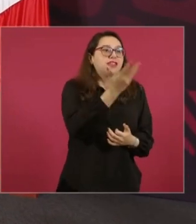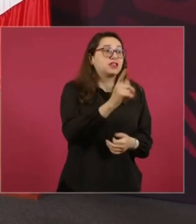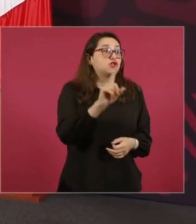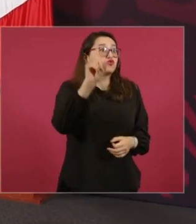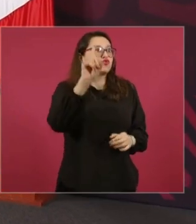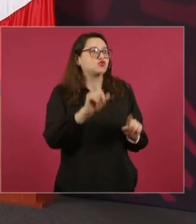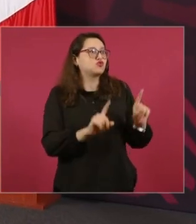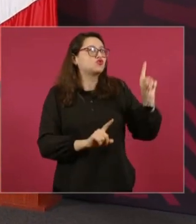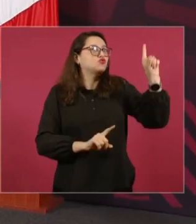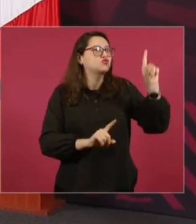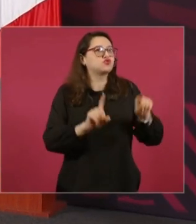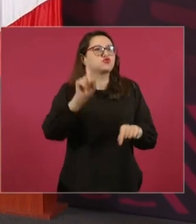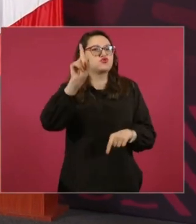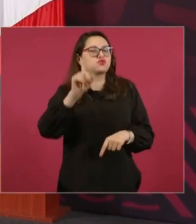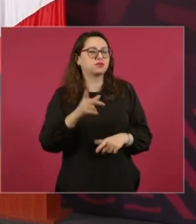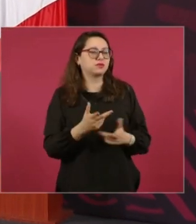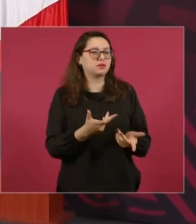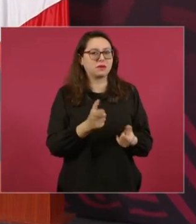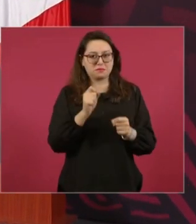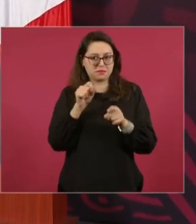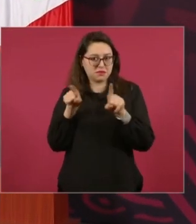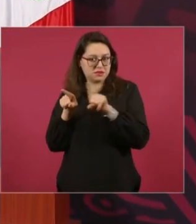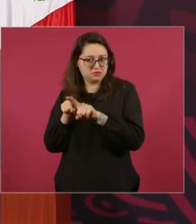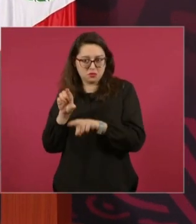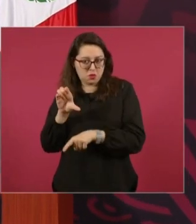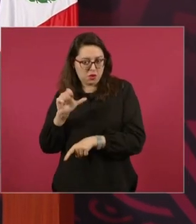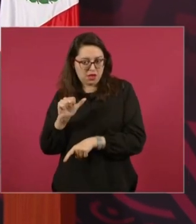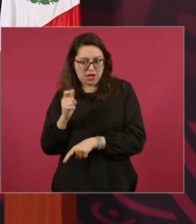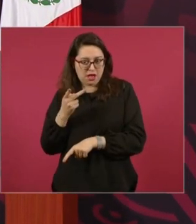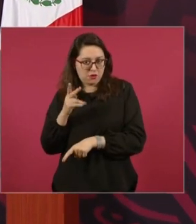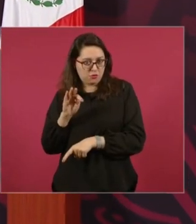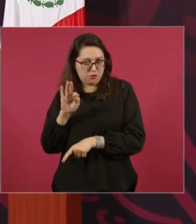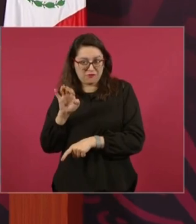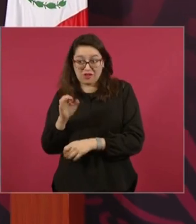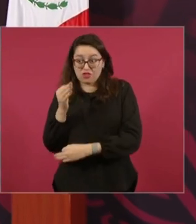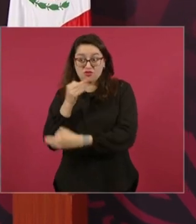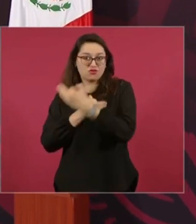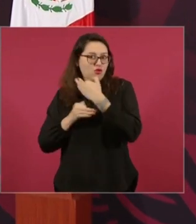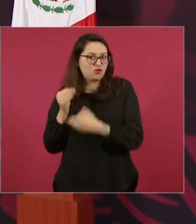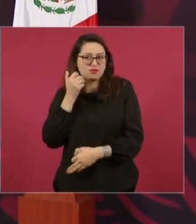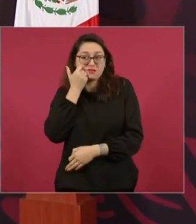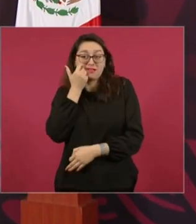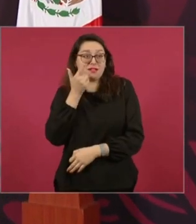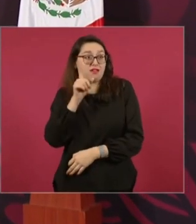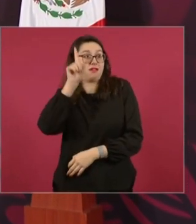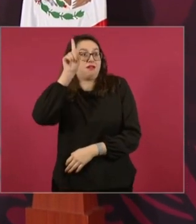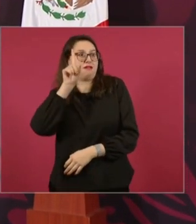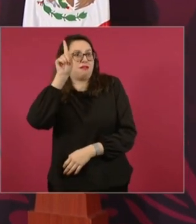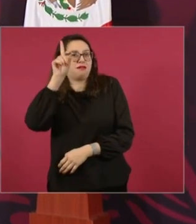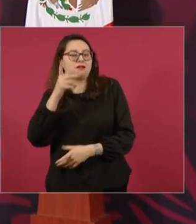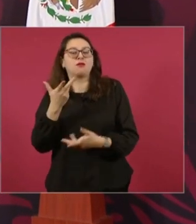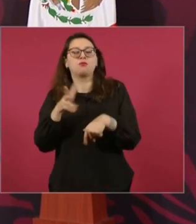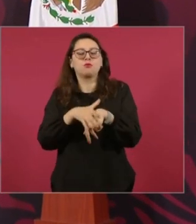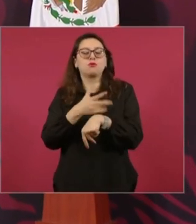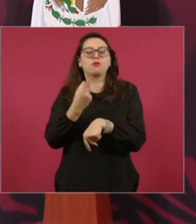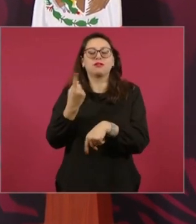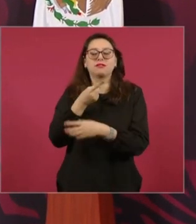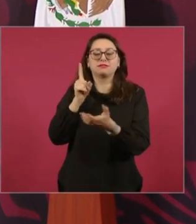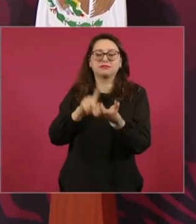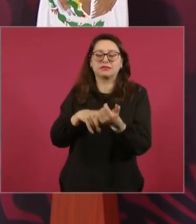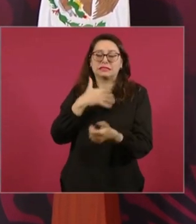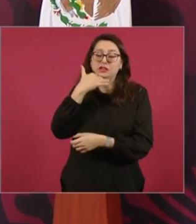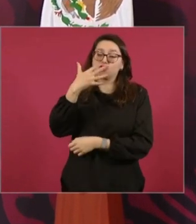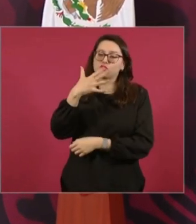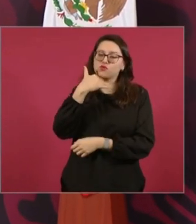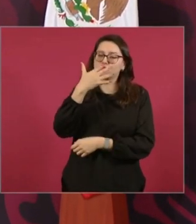Y ahora se está limpiando Capufe con el propósito de que no